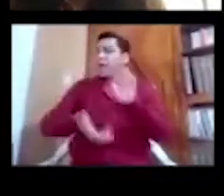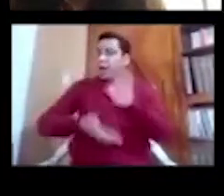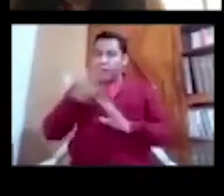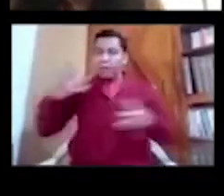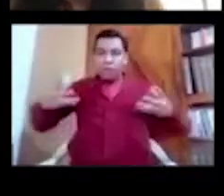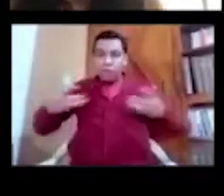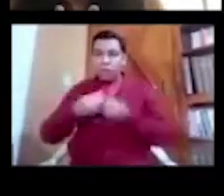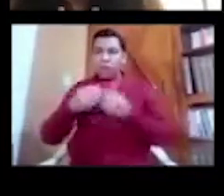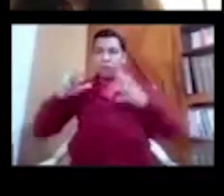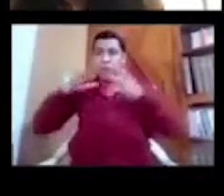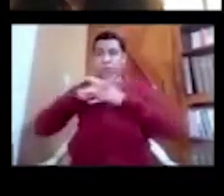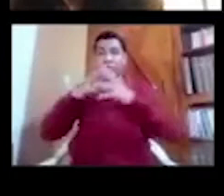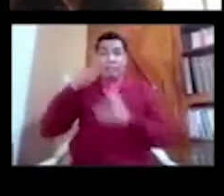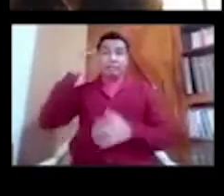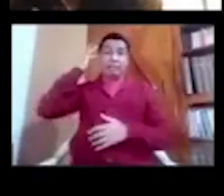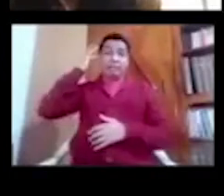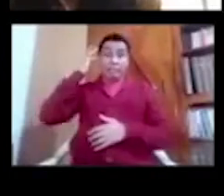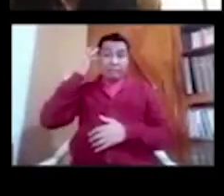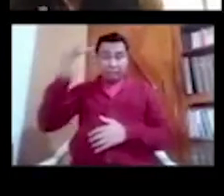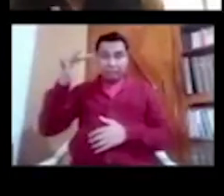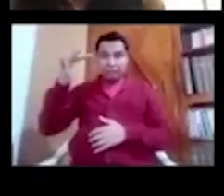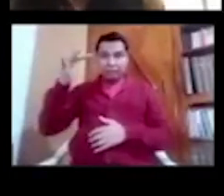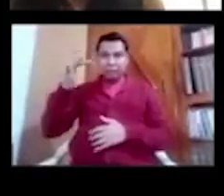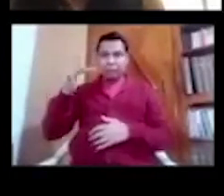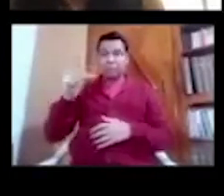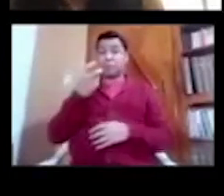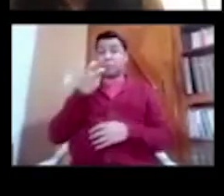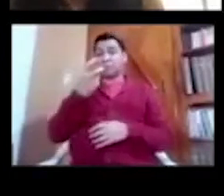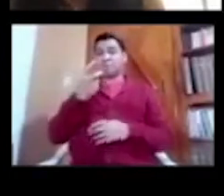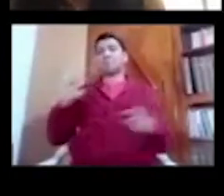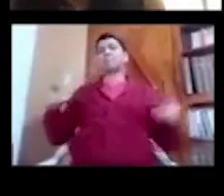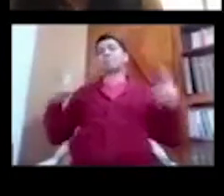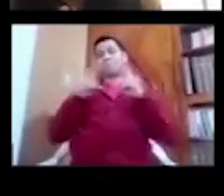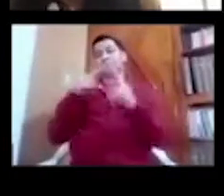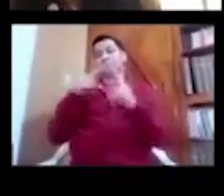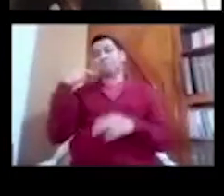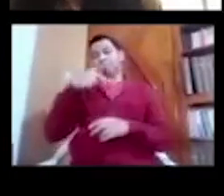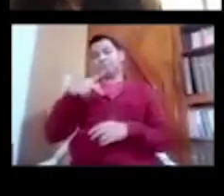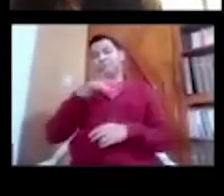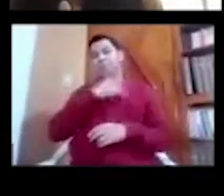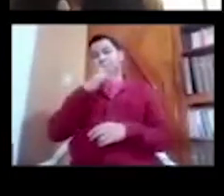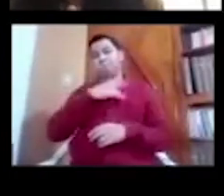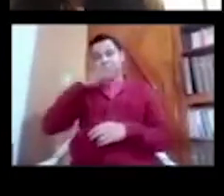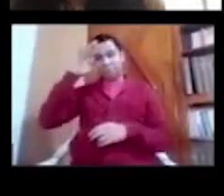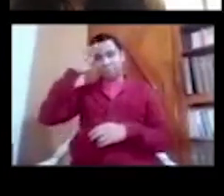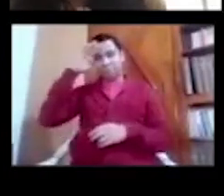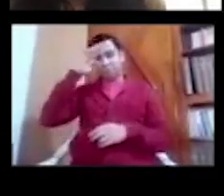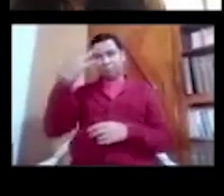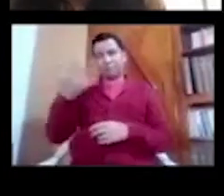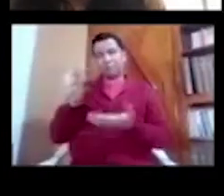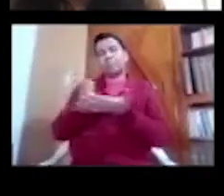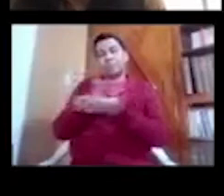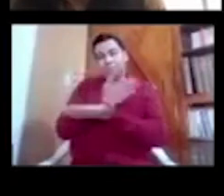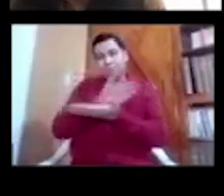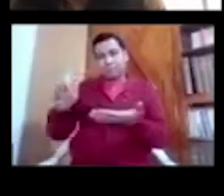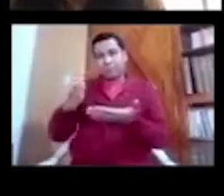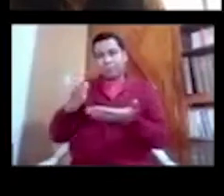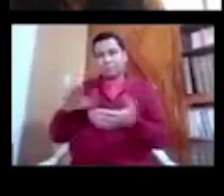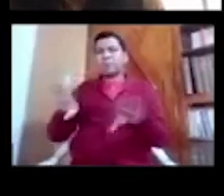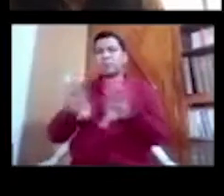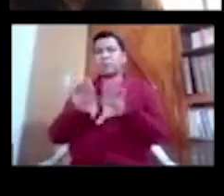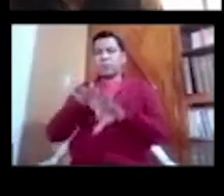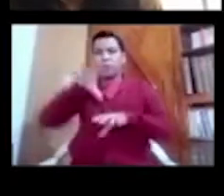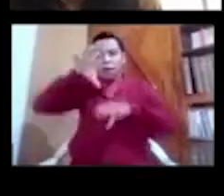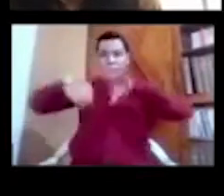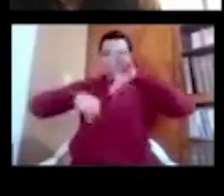muy importante, que es la gran diferencia con relación a las guerras occidentales, es la captura de